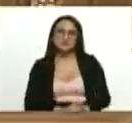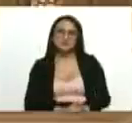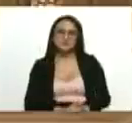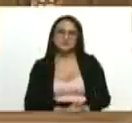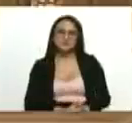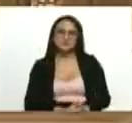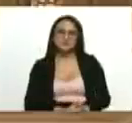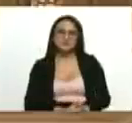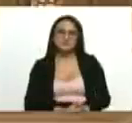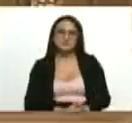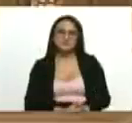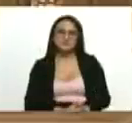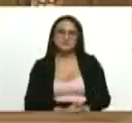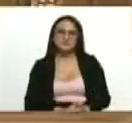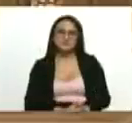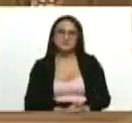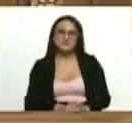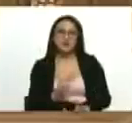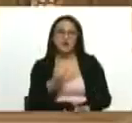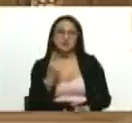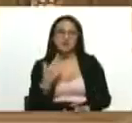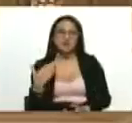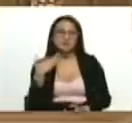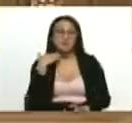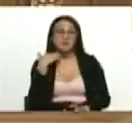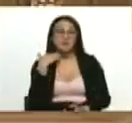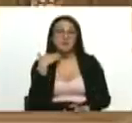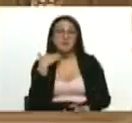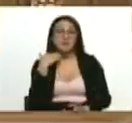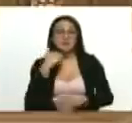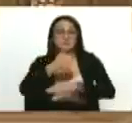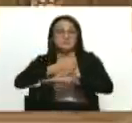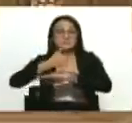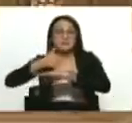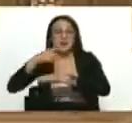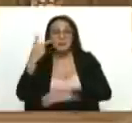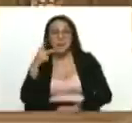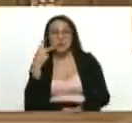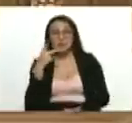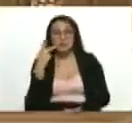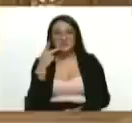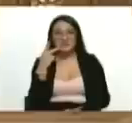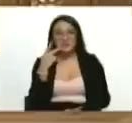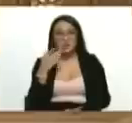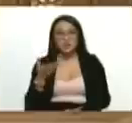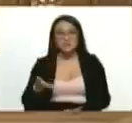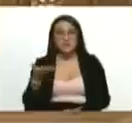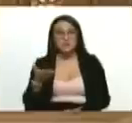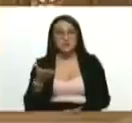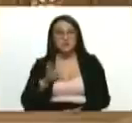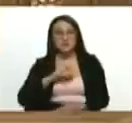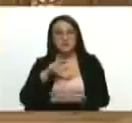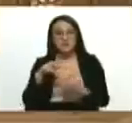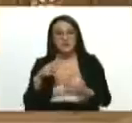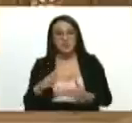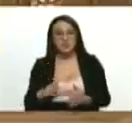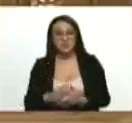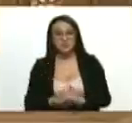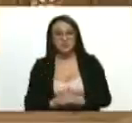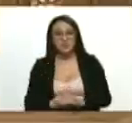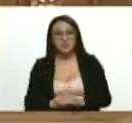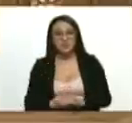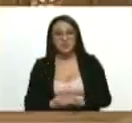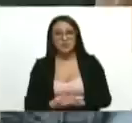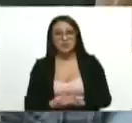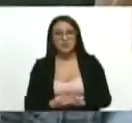que no solo afectaban a dirigentes políticos importantes de la revolución, sino que